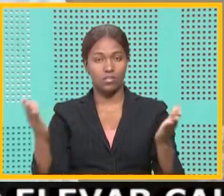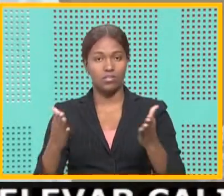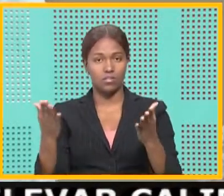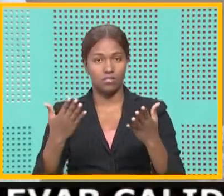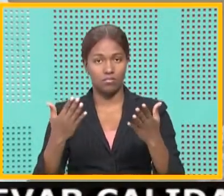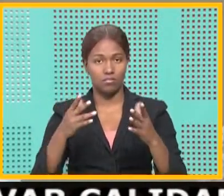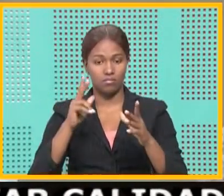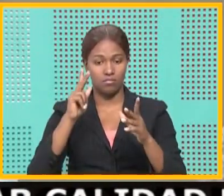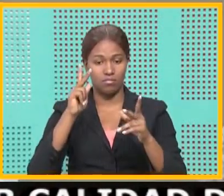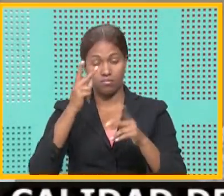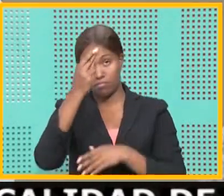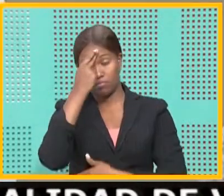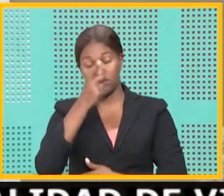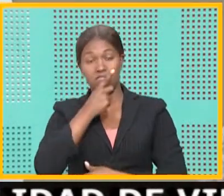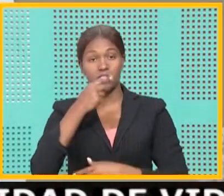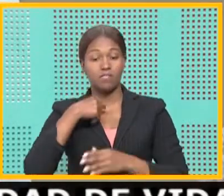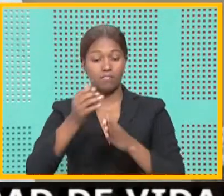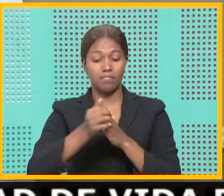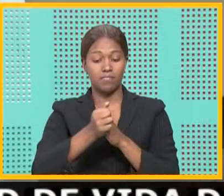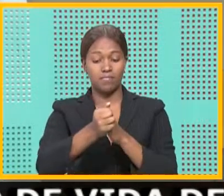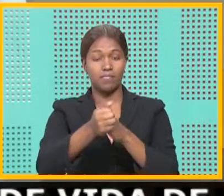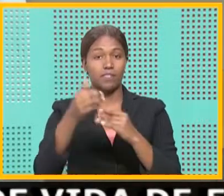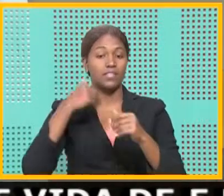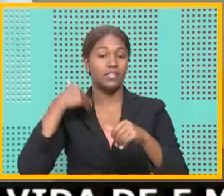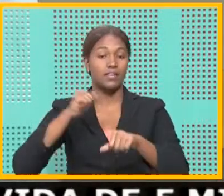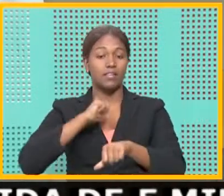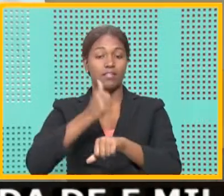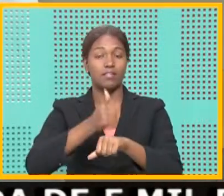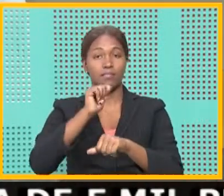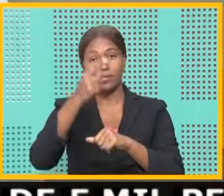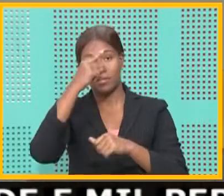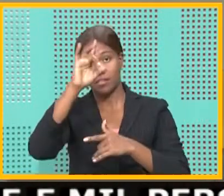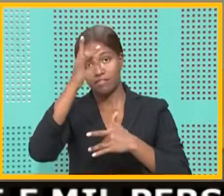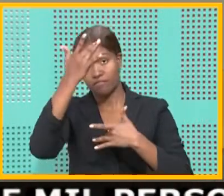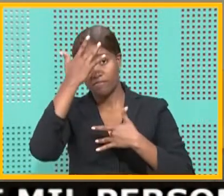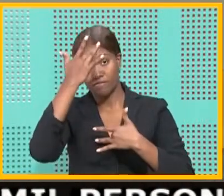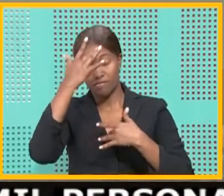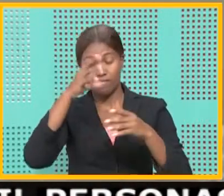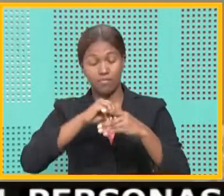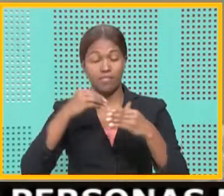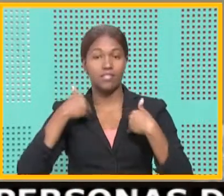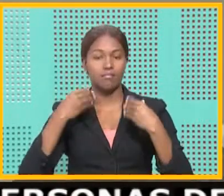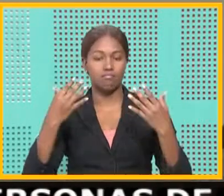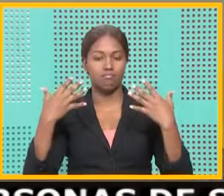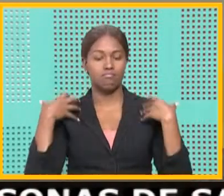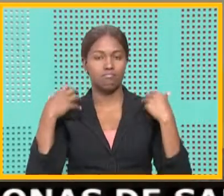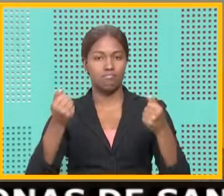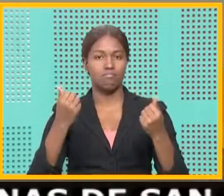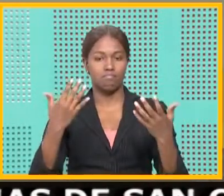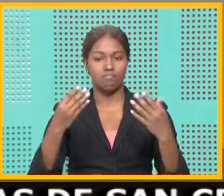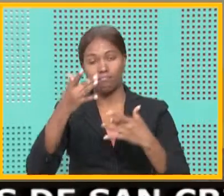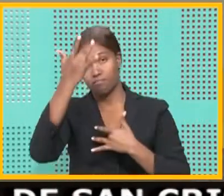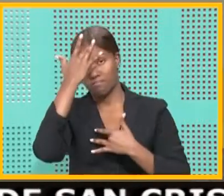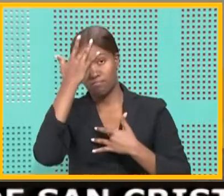el protocolo que define para esa enfermedad la Organización Internacional de Sanidad Animal,